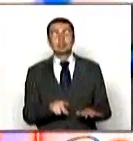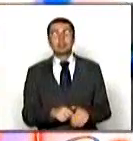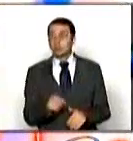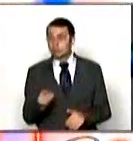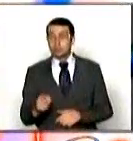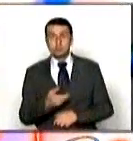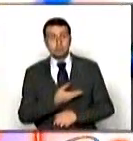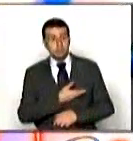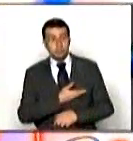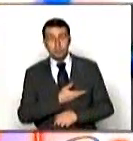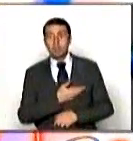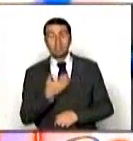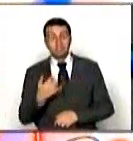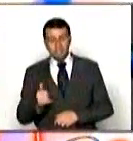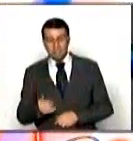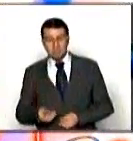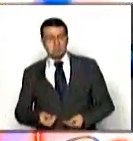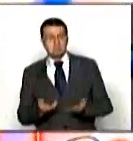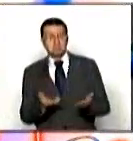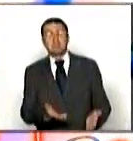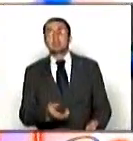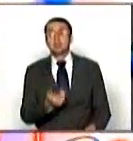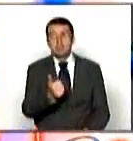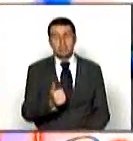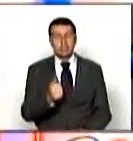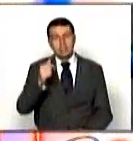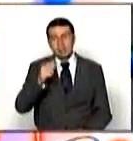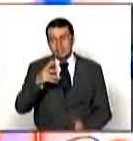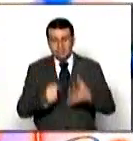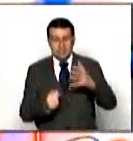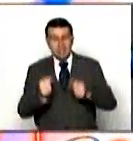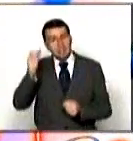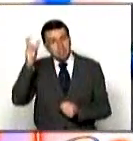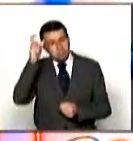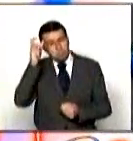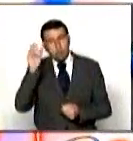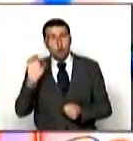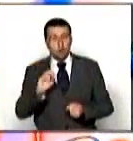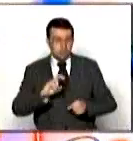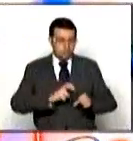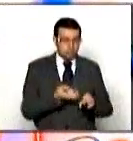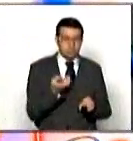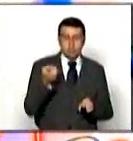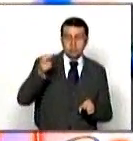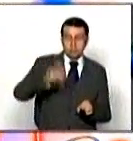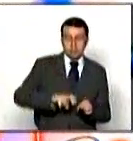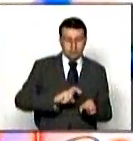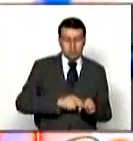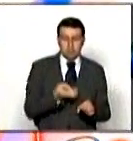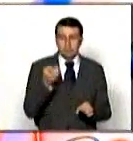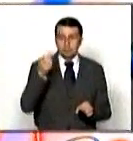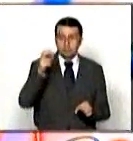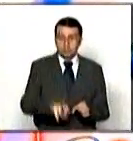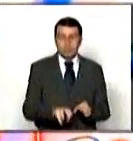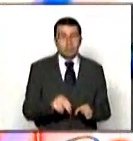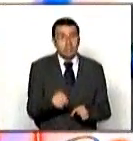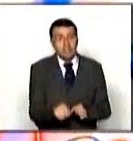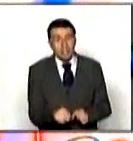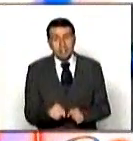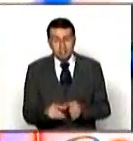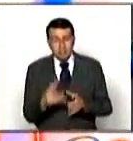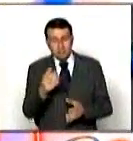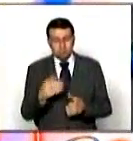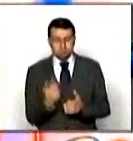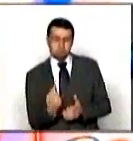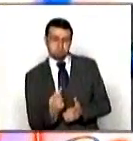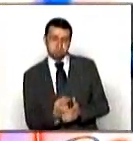dando leche de vaca o esas leches de tarro, por ejemplo es leche Clean o este tipo, y vemos cómo esos niños desde pequeños son